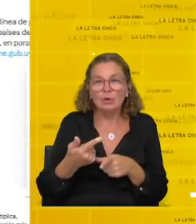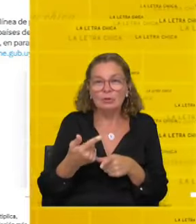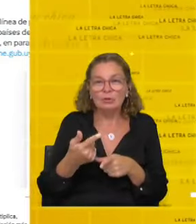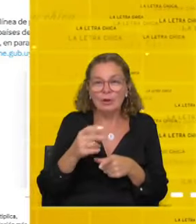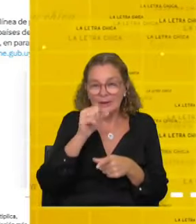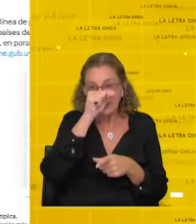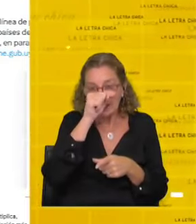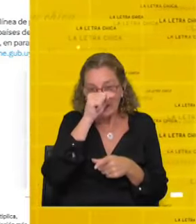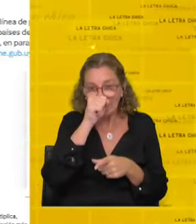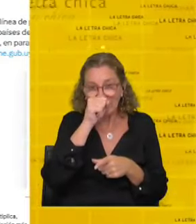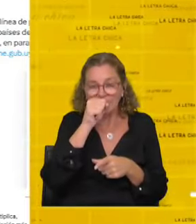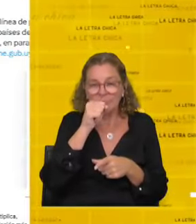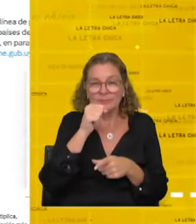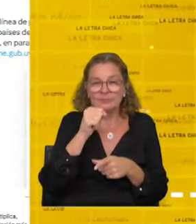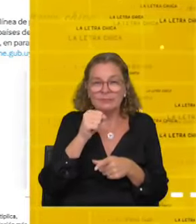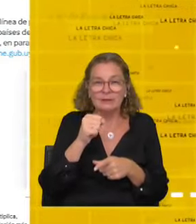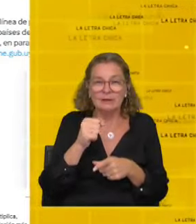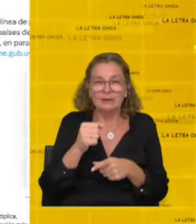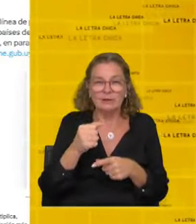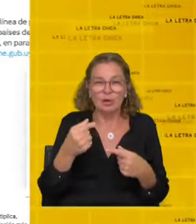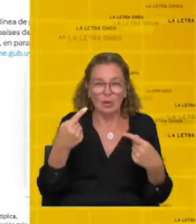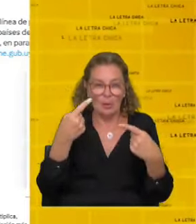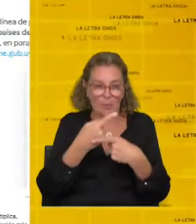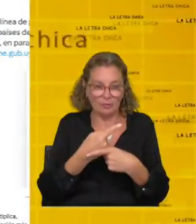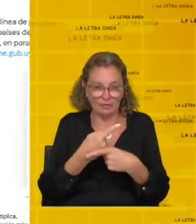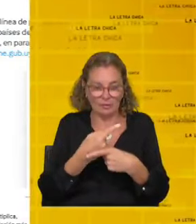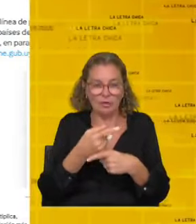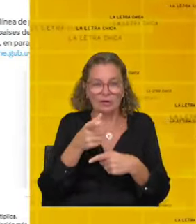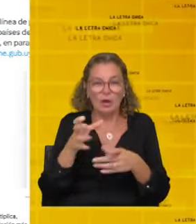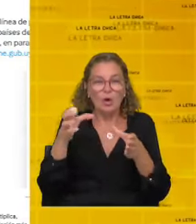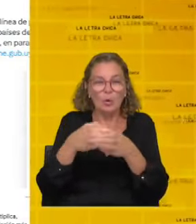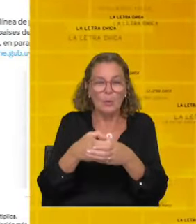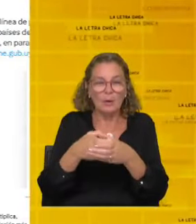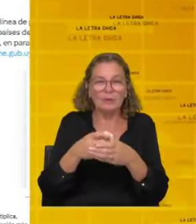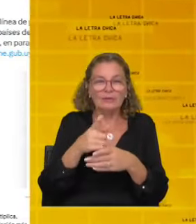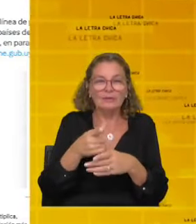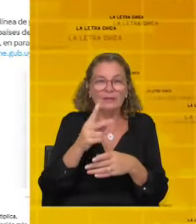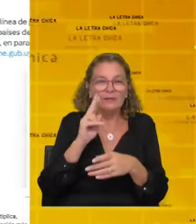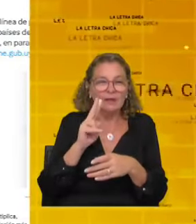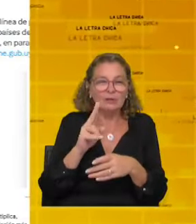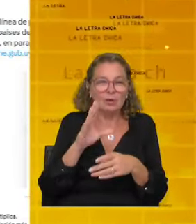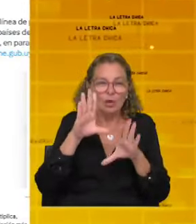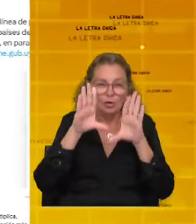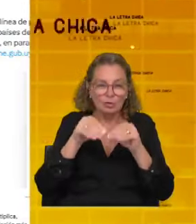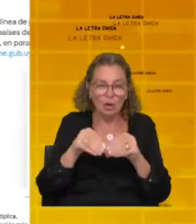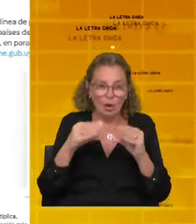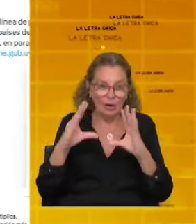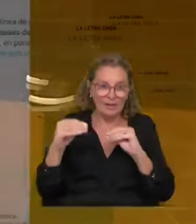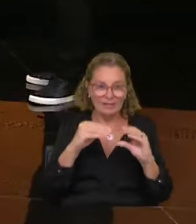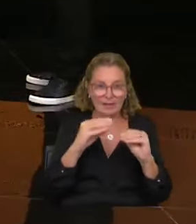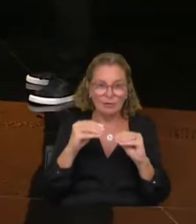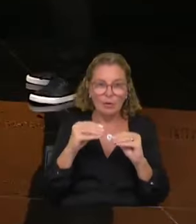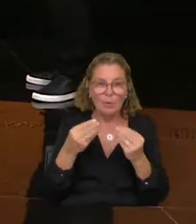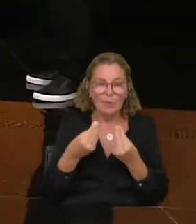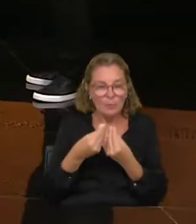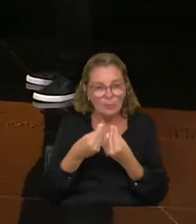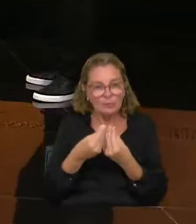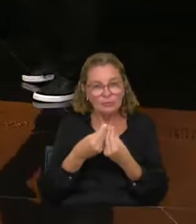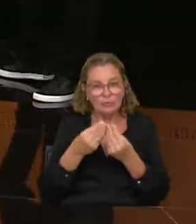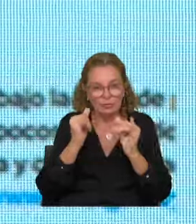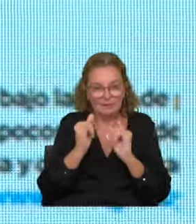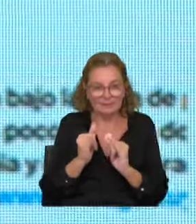naranjas son actores figuras de la oposición Entonces si bien no es eh todo toda la conversación que se dio es la gran mayoría de la conversación que